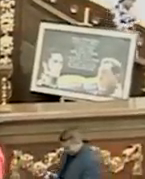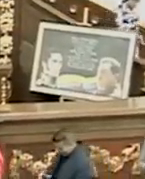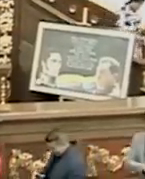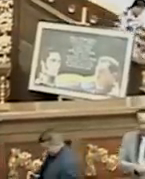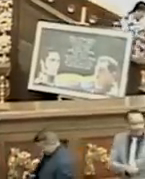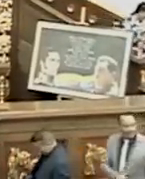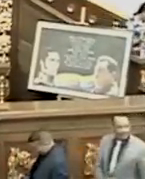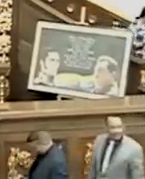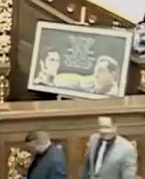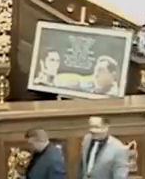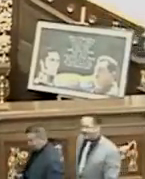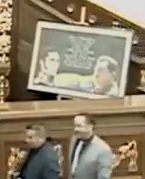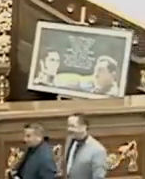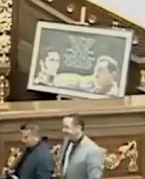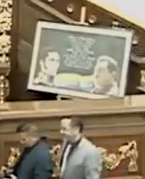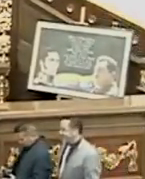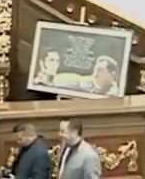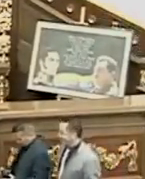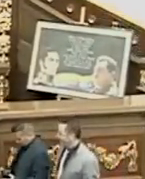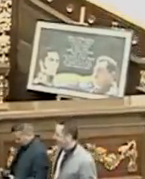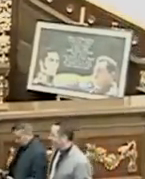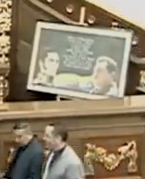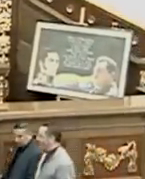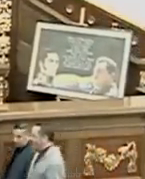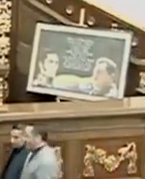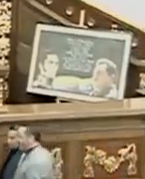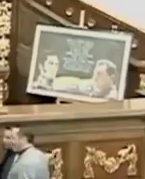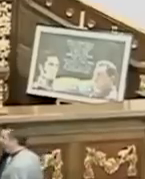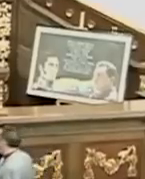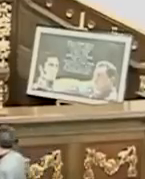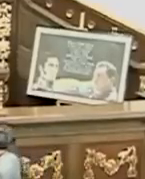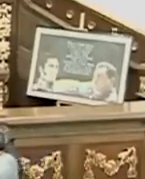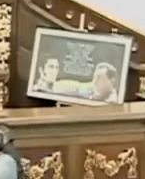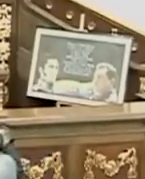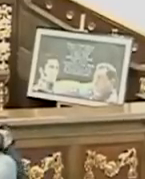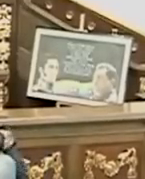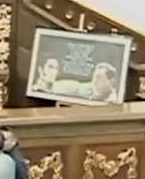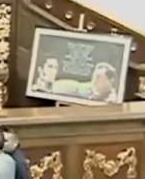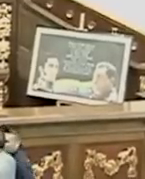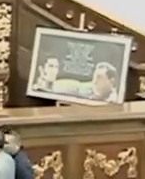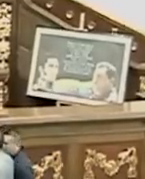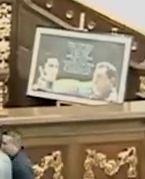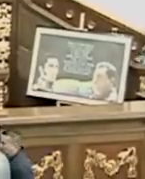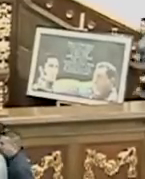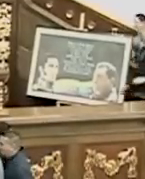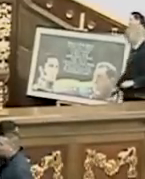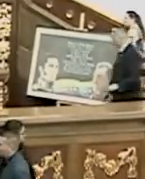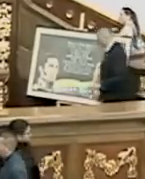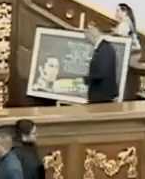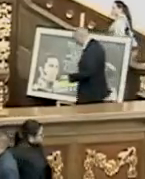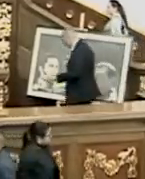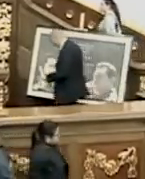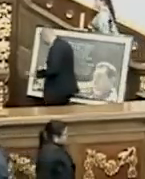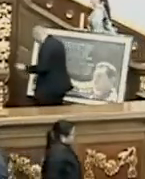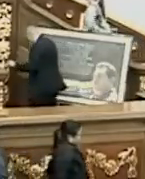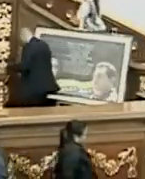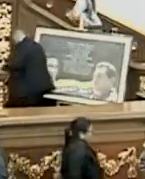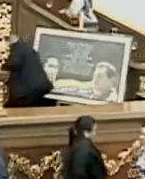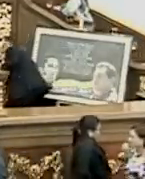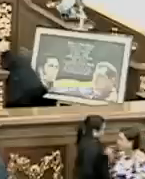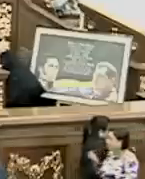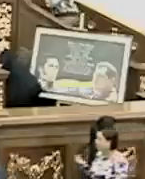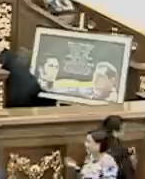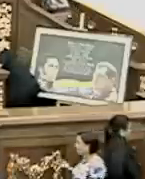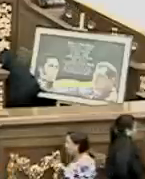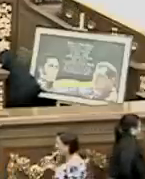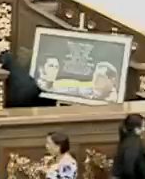puntos contemplados en el orden del día. En el primer punto, proyecto de acuerdo con motivo